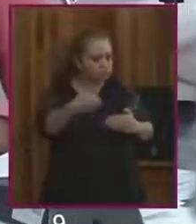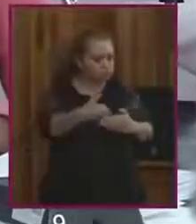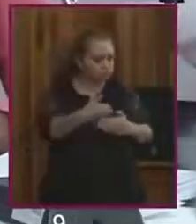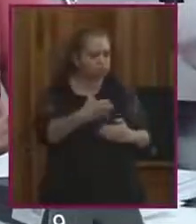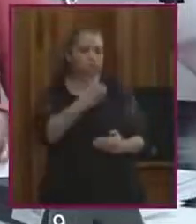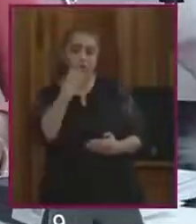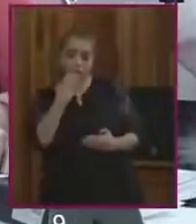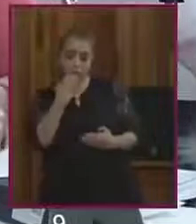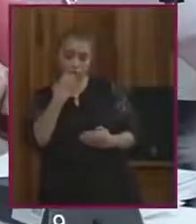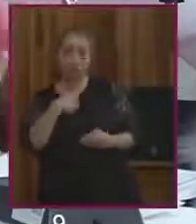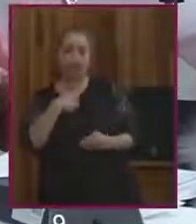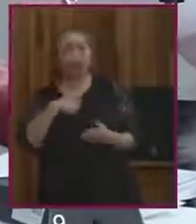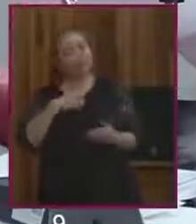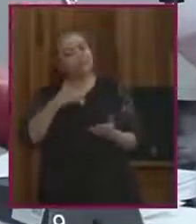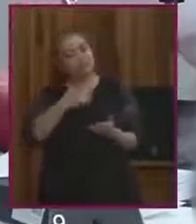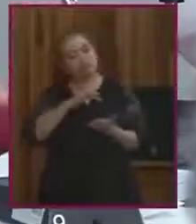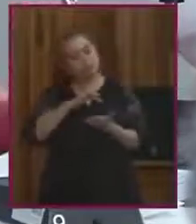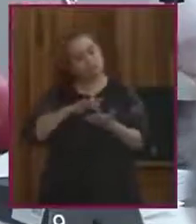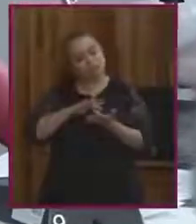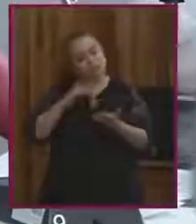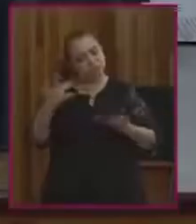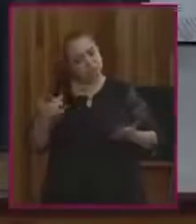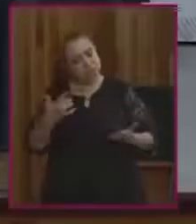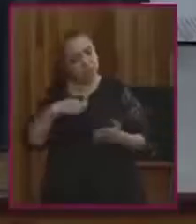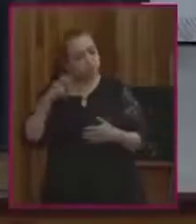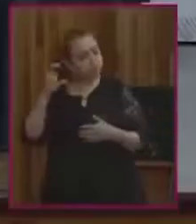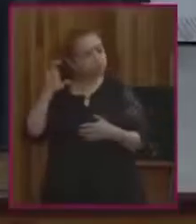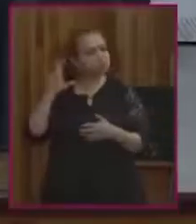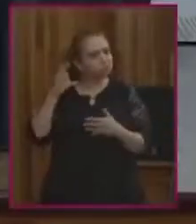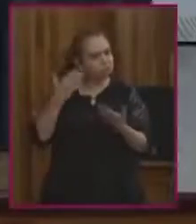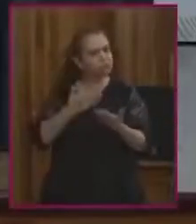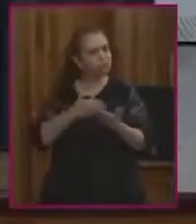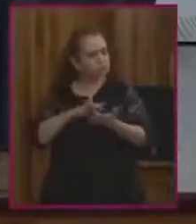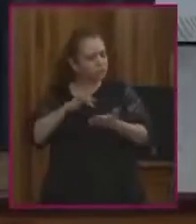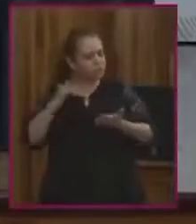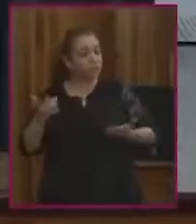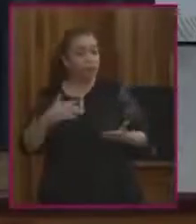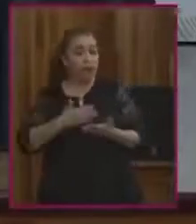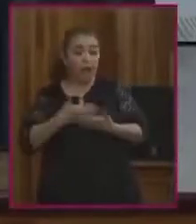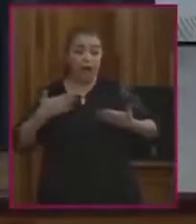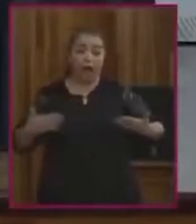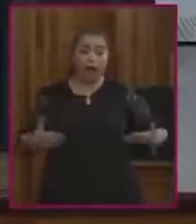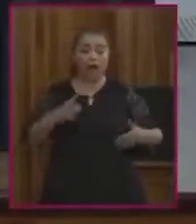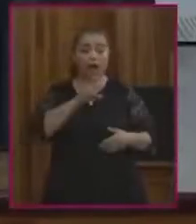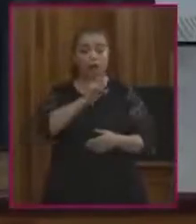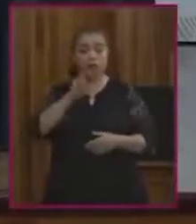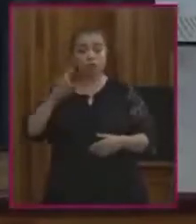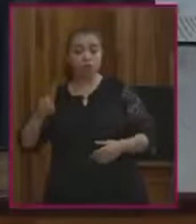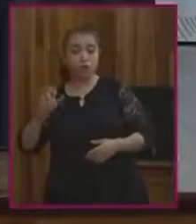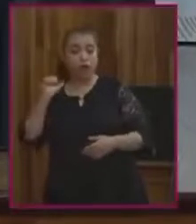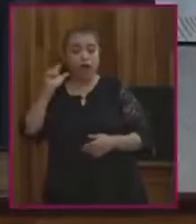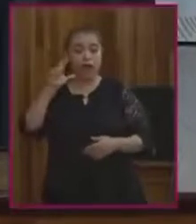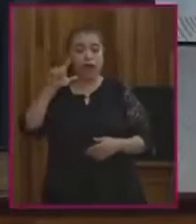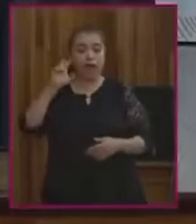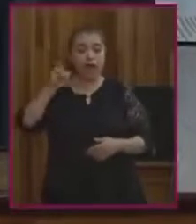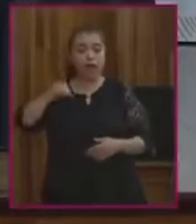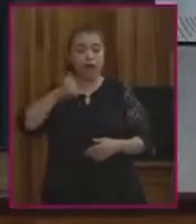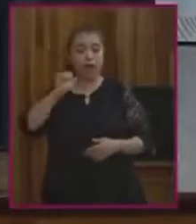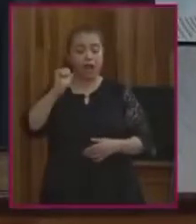agradable escucharlo. Muchas gracias. Vamos a darle la palabra ahora a la doctora Alejandra Ábalos. Adelante.